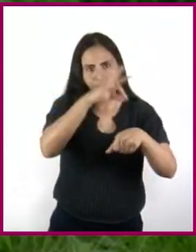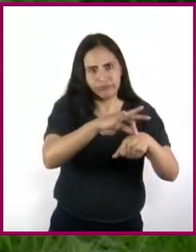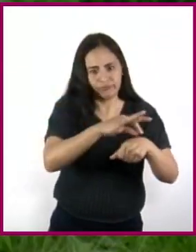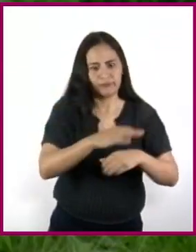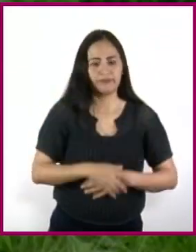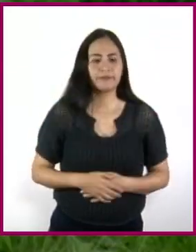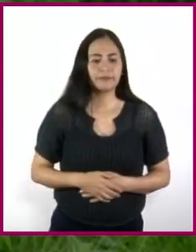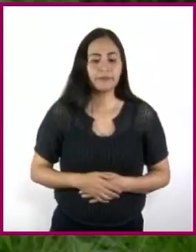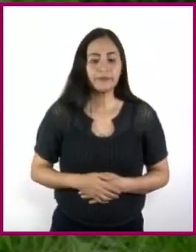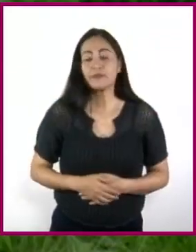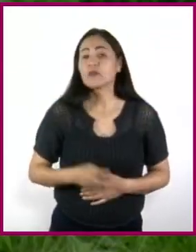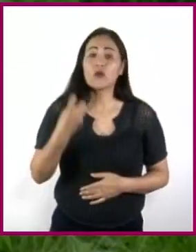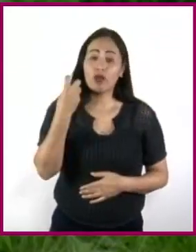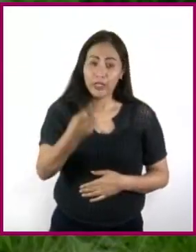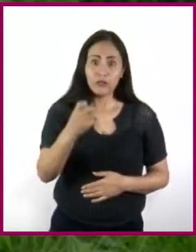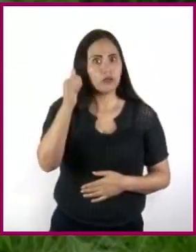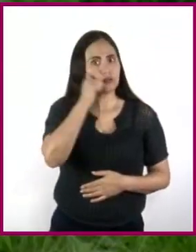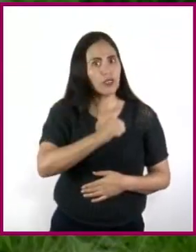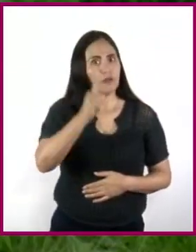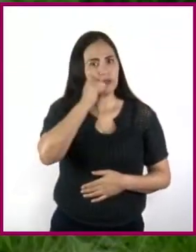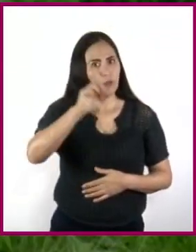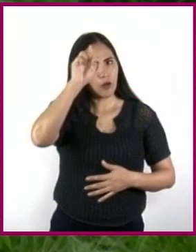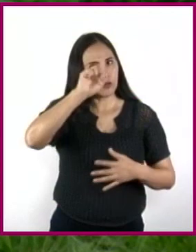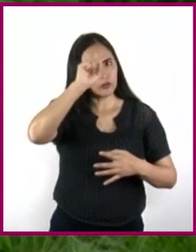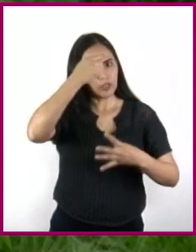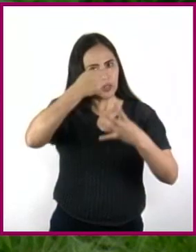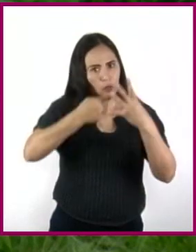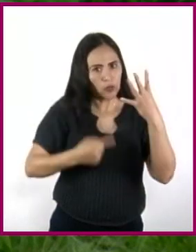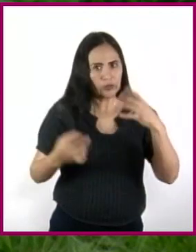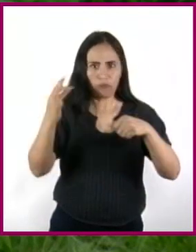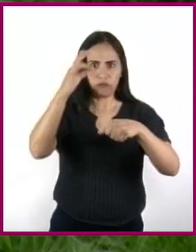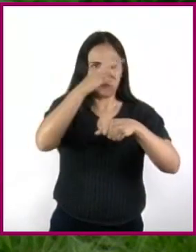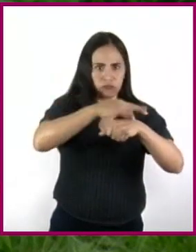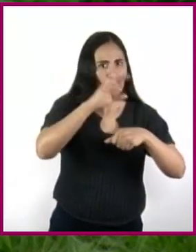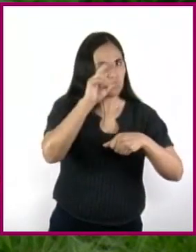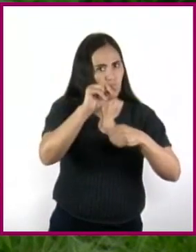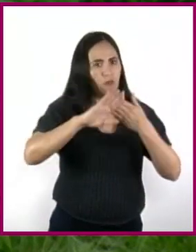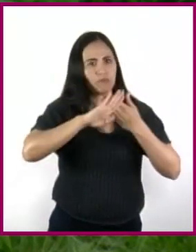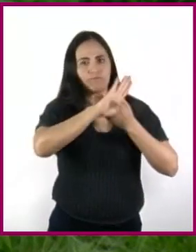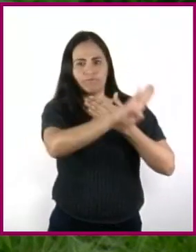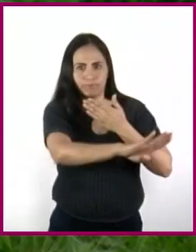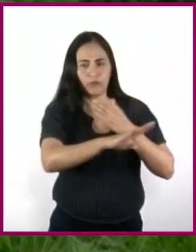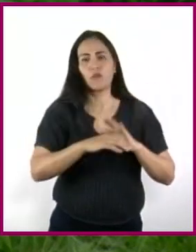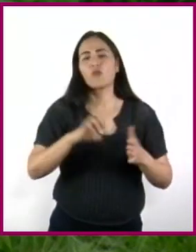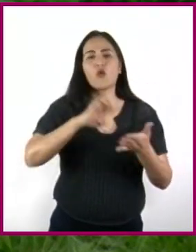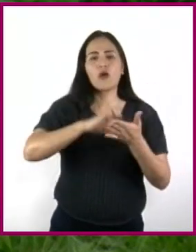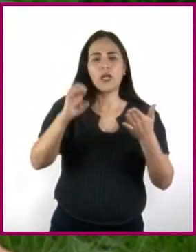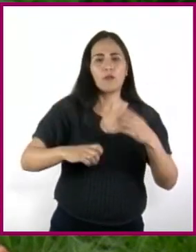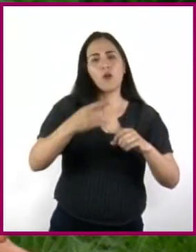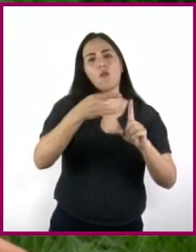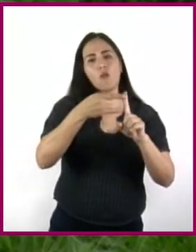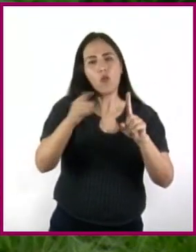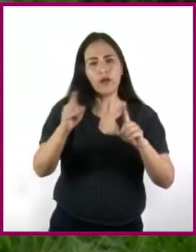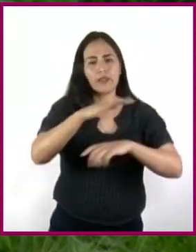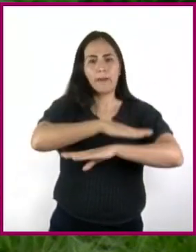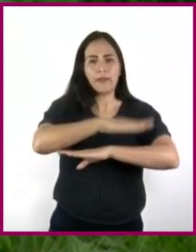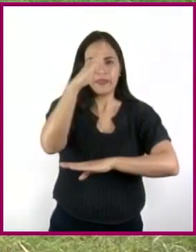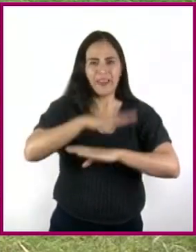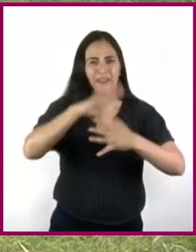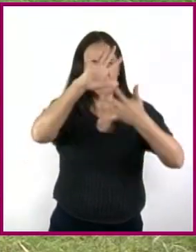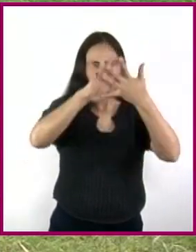Por eso hay que recordar siempre las medidas para evitar que el mosquito nos pique, como colocar mosquiteros en puertas y